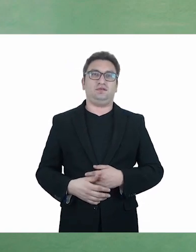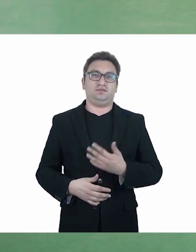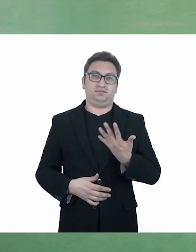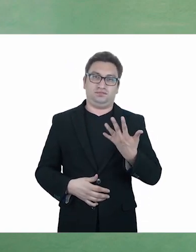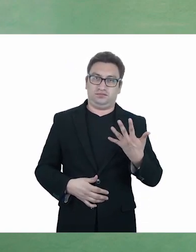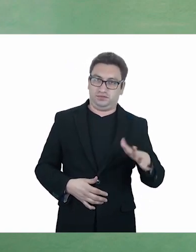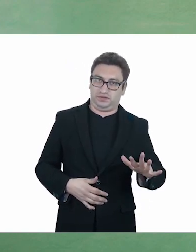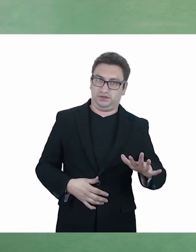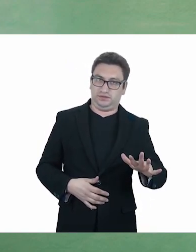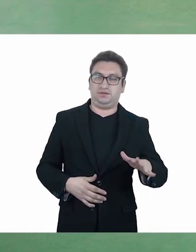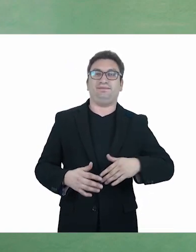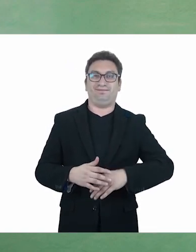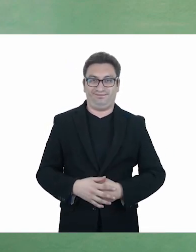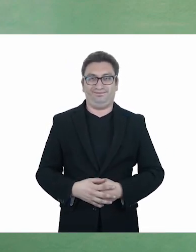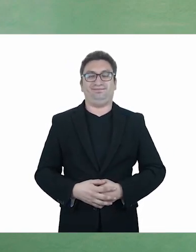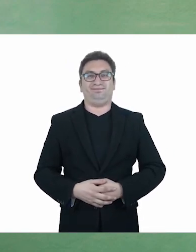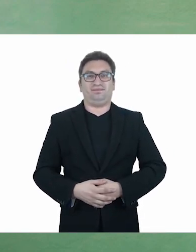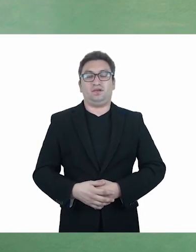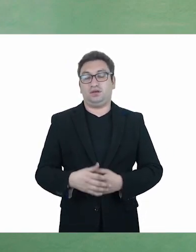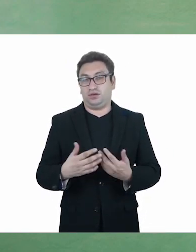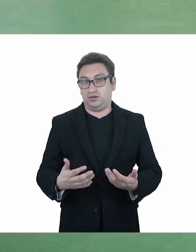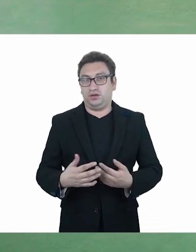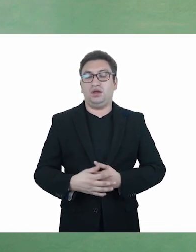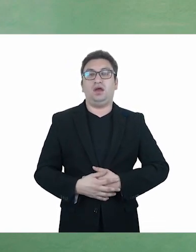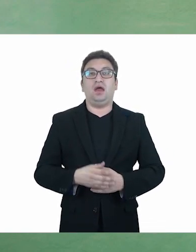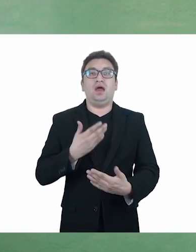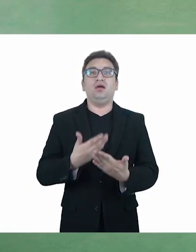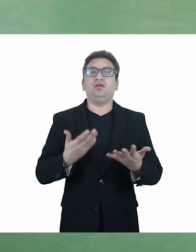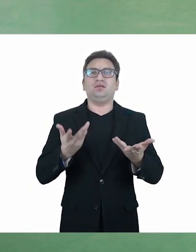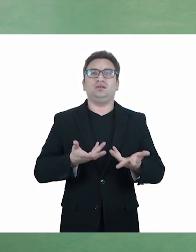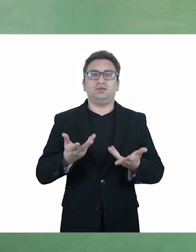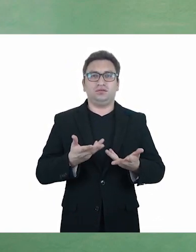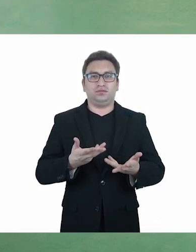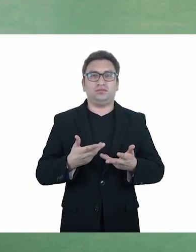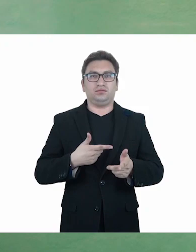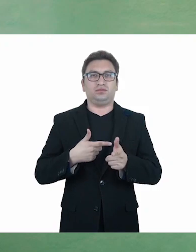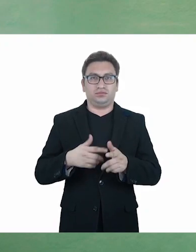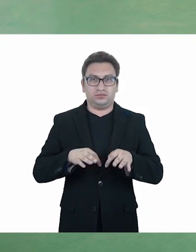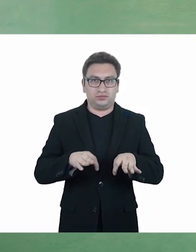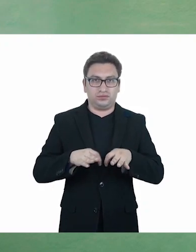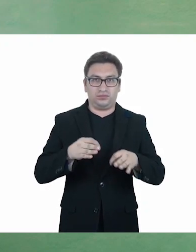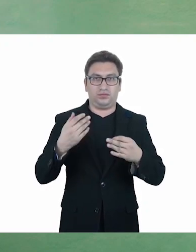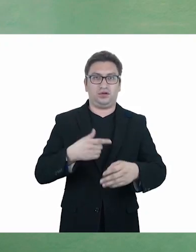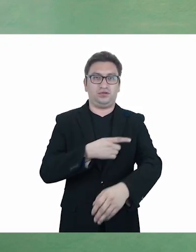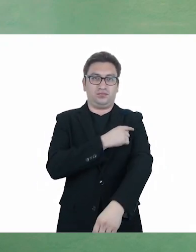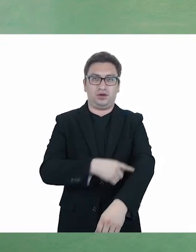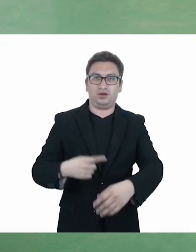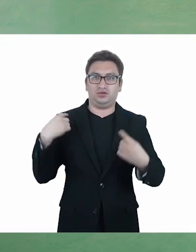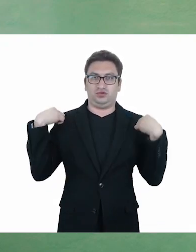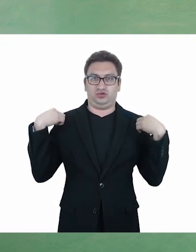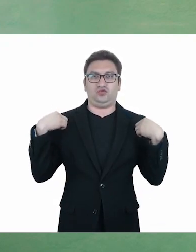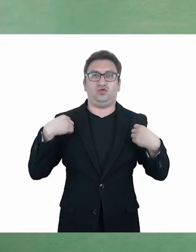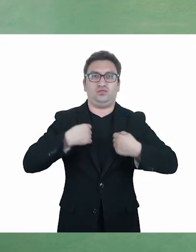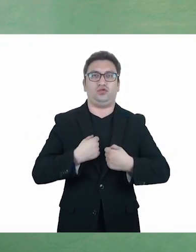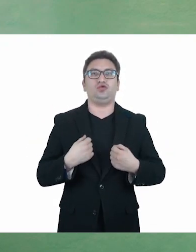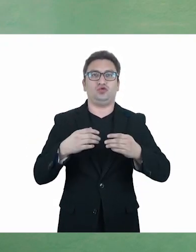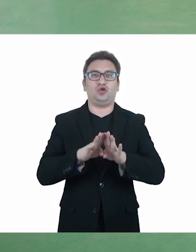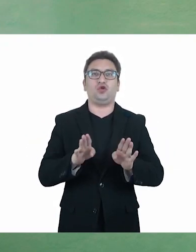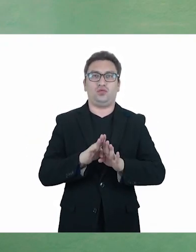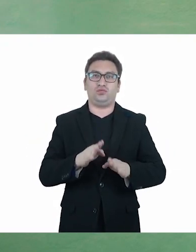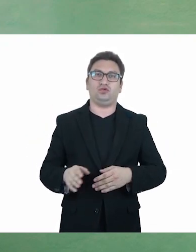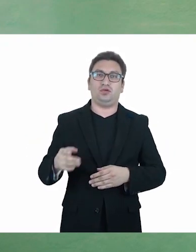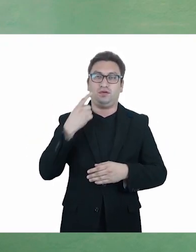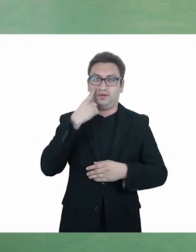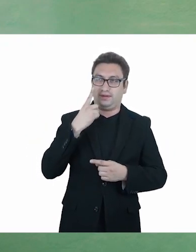9, izquierda 10. Ok, ahora vamos a trabajar un poquito los brazos y los hombros,